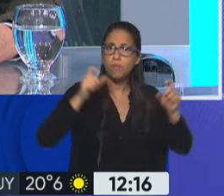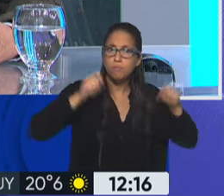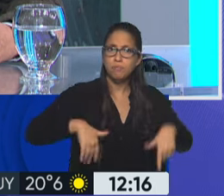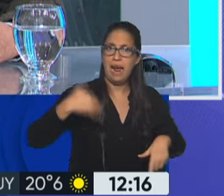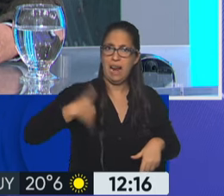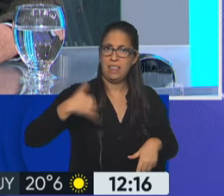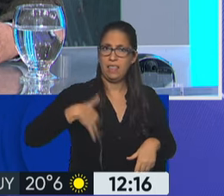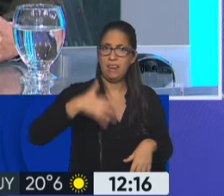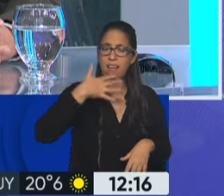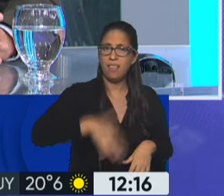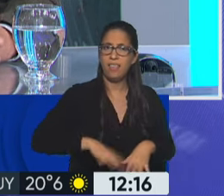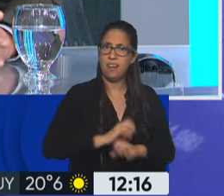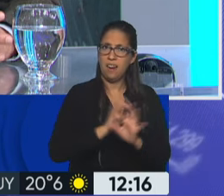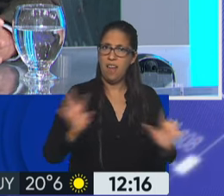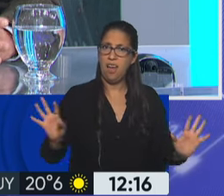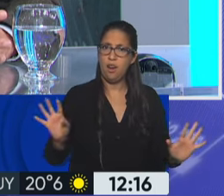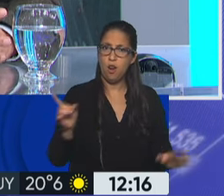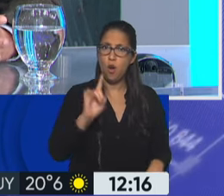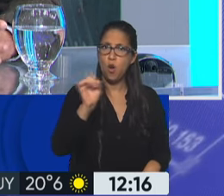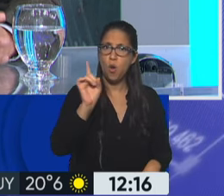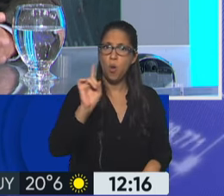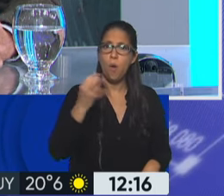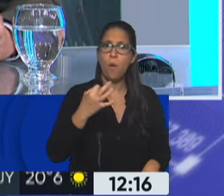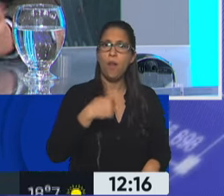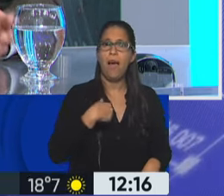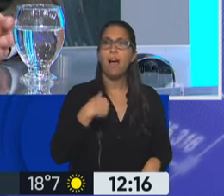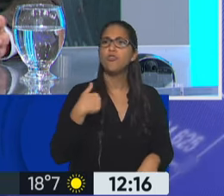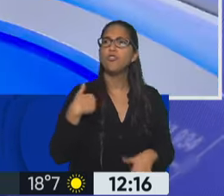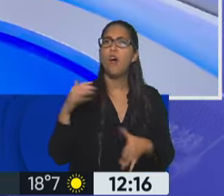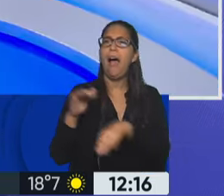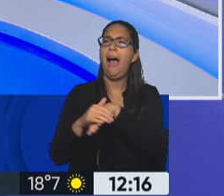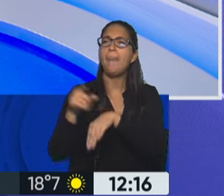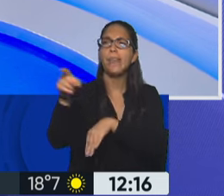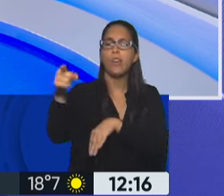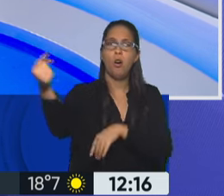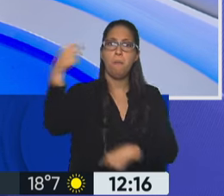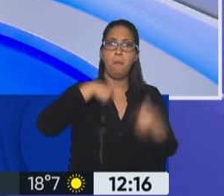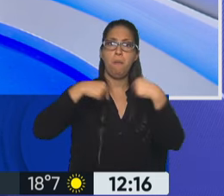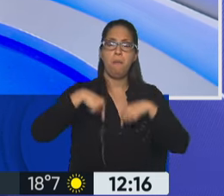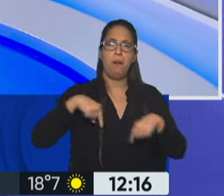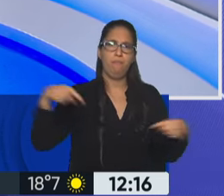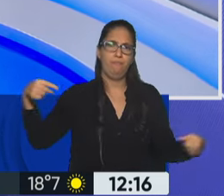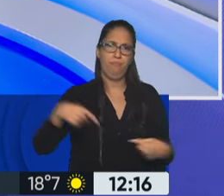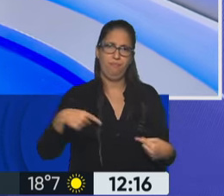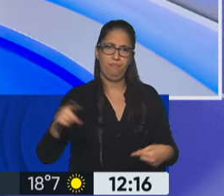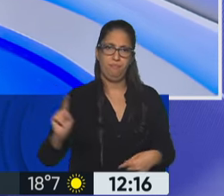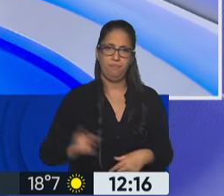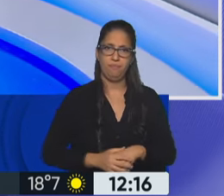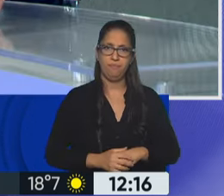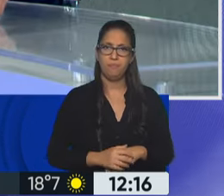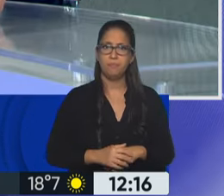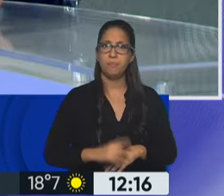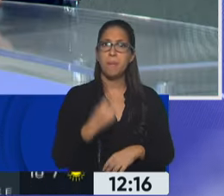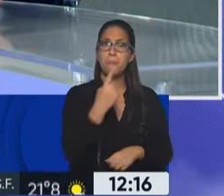también fueron víctima de esto O sea no es bueno que un país diga que es amigo y te bombardea y Esto fue un bombardeo eh A ver tanto la primera como la Segunda